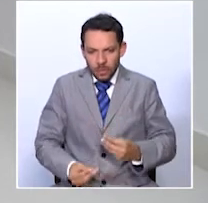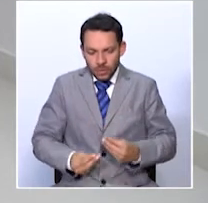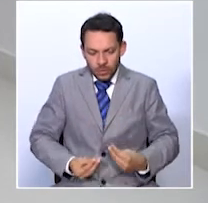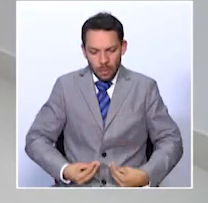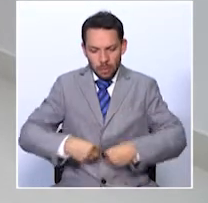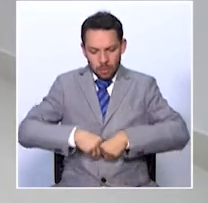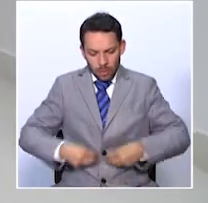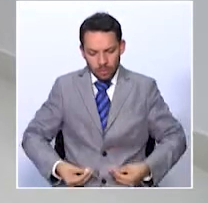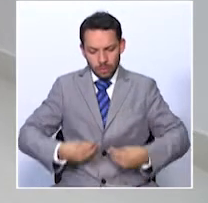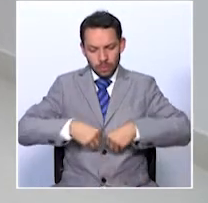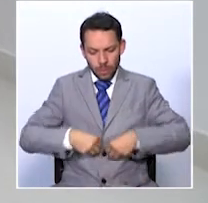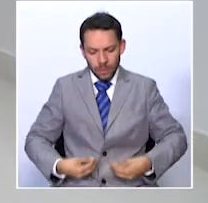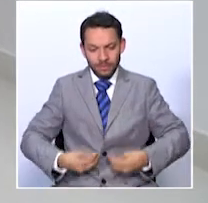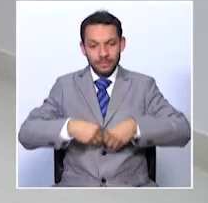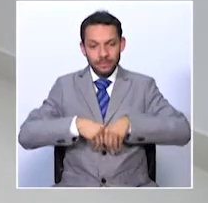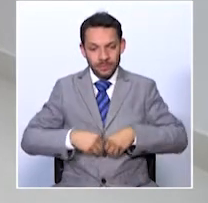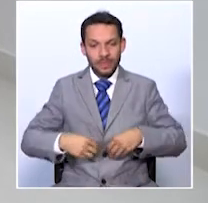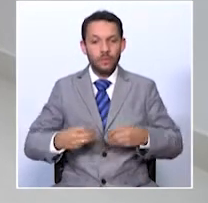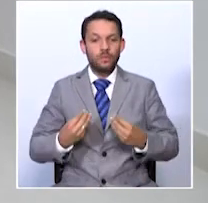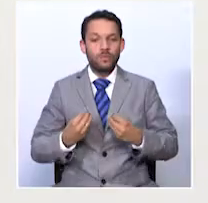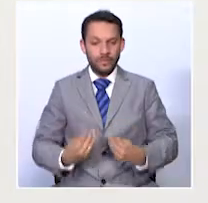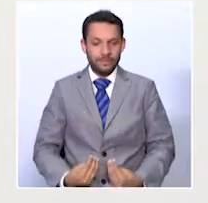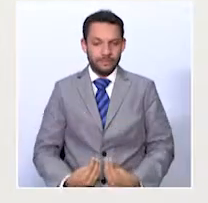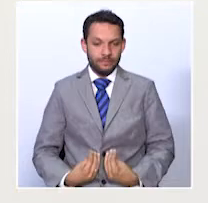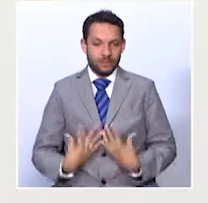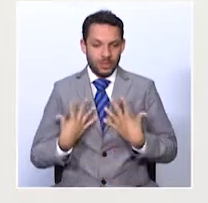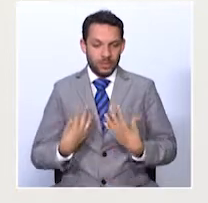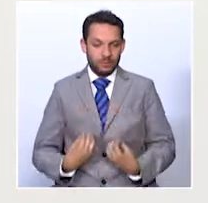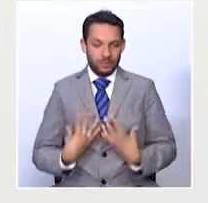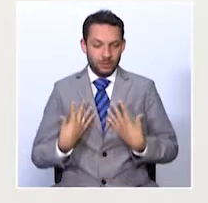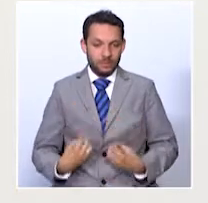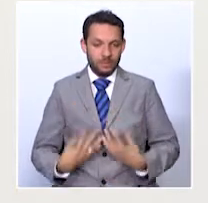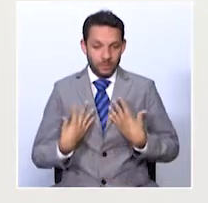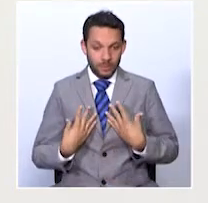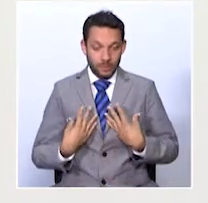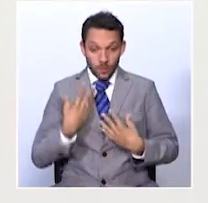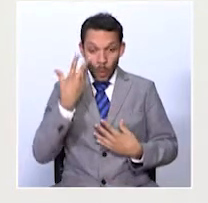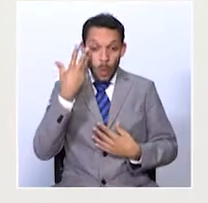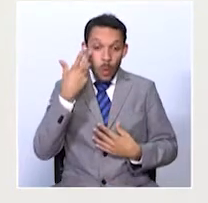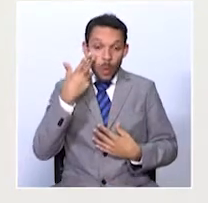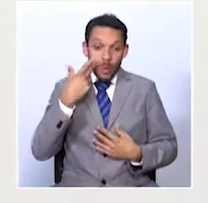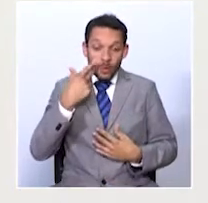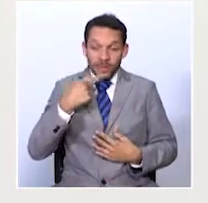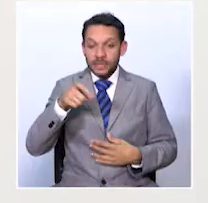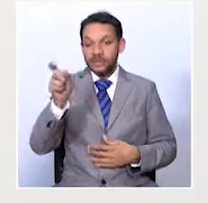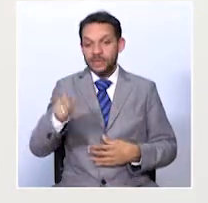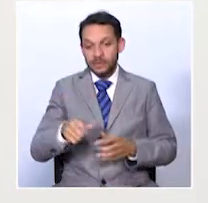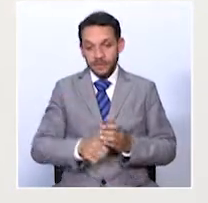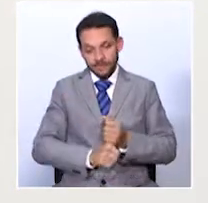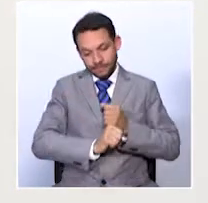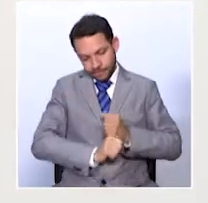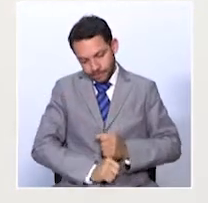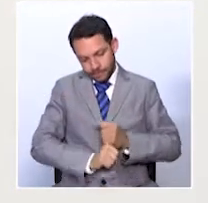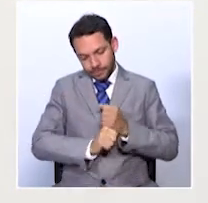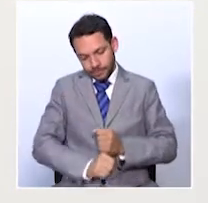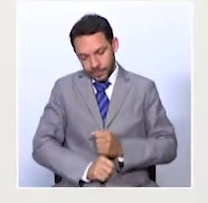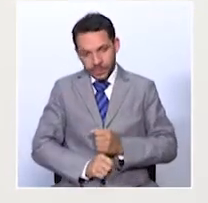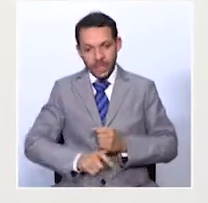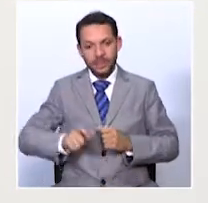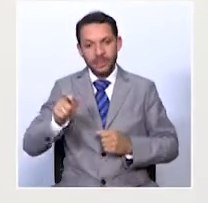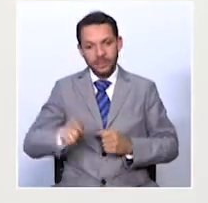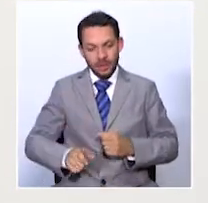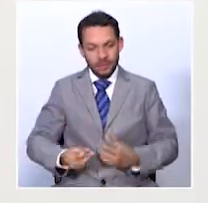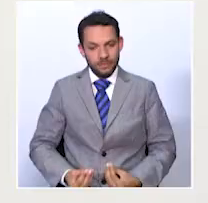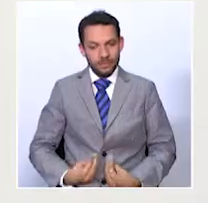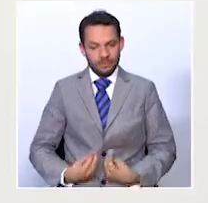organismo? Toxinas. Si el paciente no da del cuerpo diariamente, está acumulando toxinas. Y esas toxinas